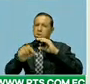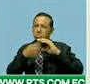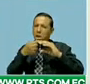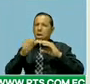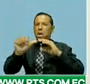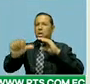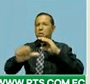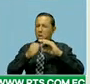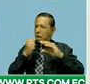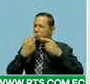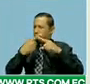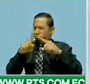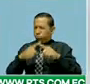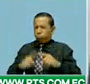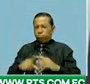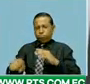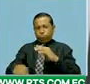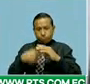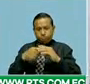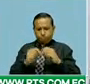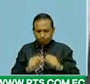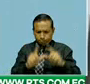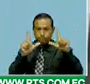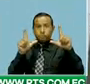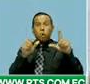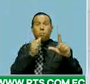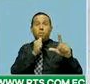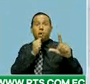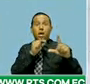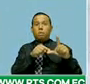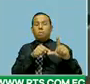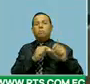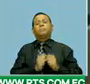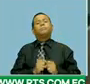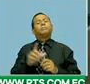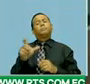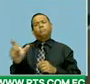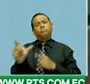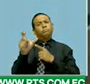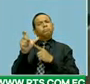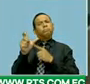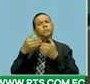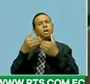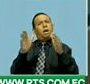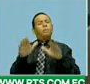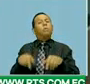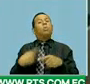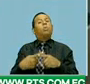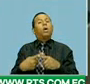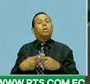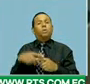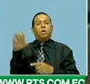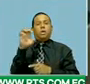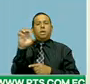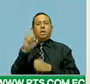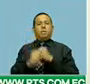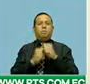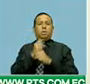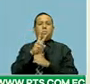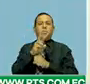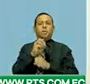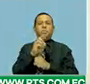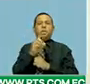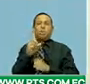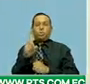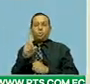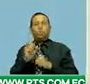sólo a la persona interesada cabe señalar que la habilitación de la licencia digital rige a partir del mes de enero del 2021 y